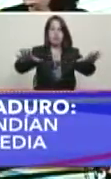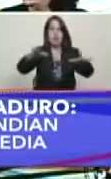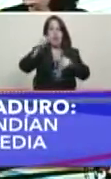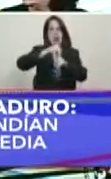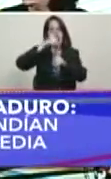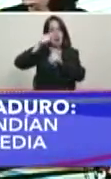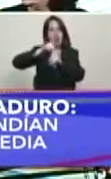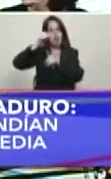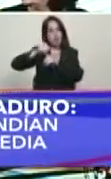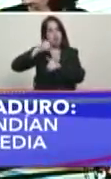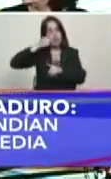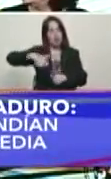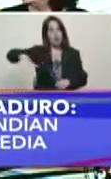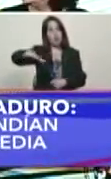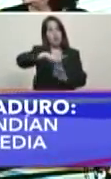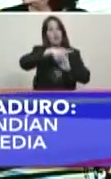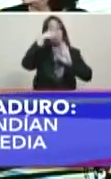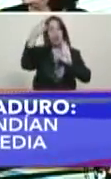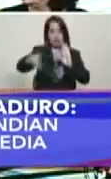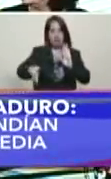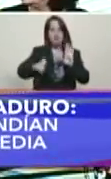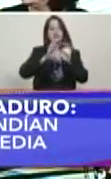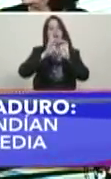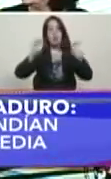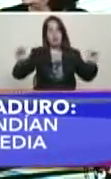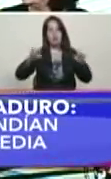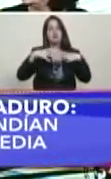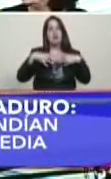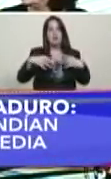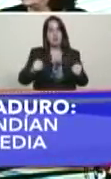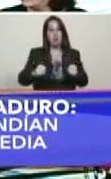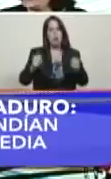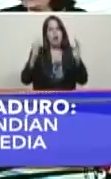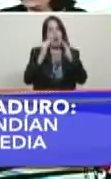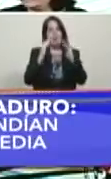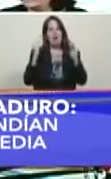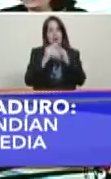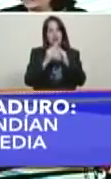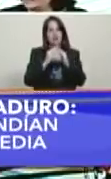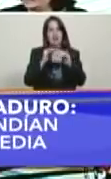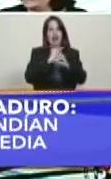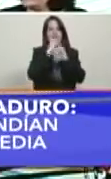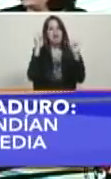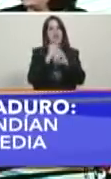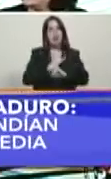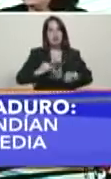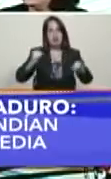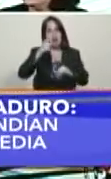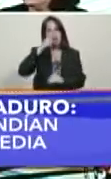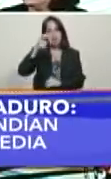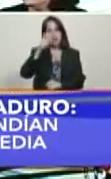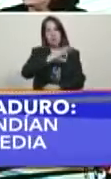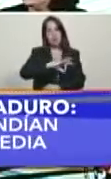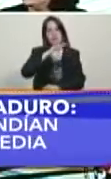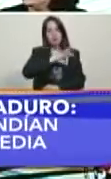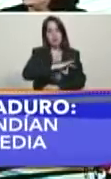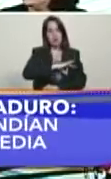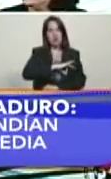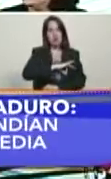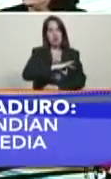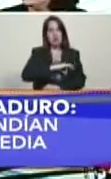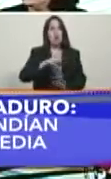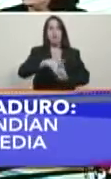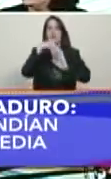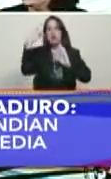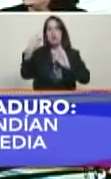pueblos por el derecho a la educación a la salud a la vivienda a la felicidad a la seguridad social por el